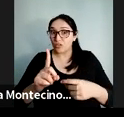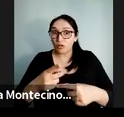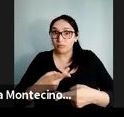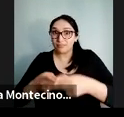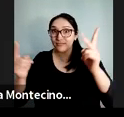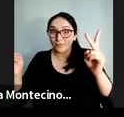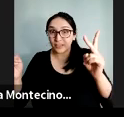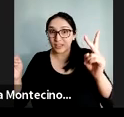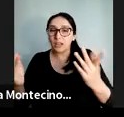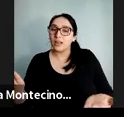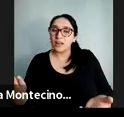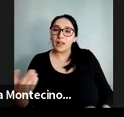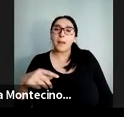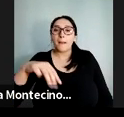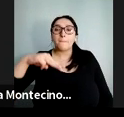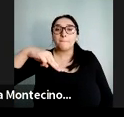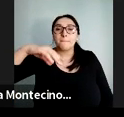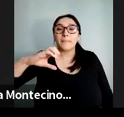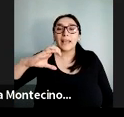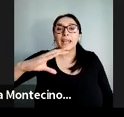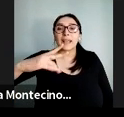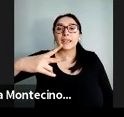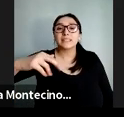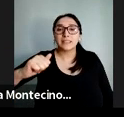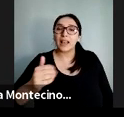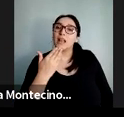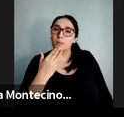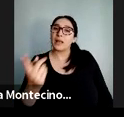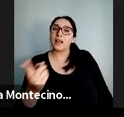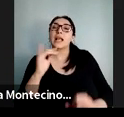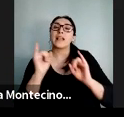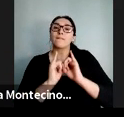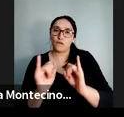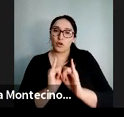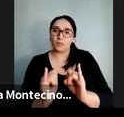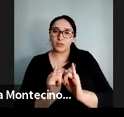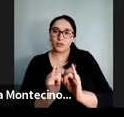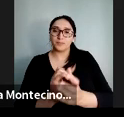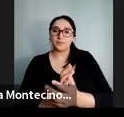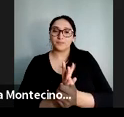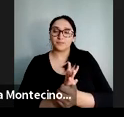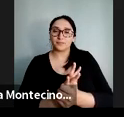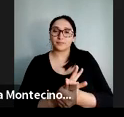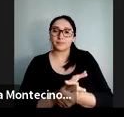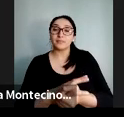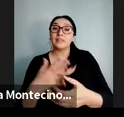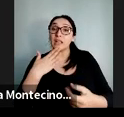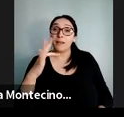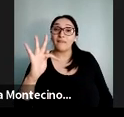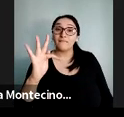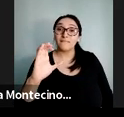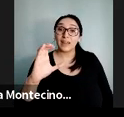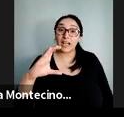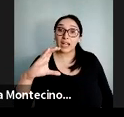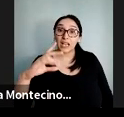segura. Les voy a dejar la página acá igual. Hicimos una campaña muy bonita, de hecho, con la FECH, con el área de extensión